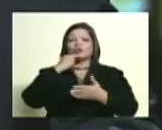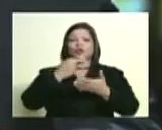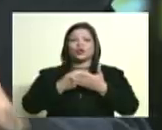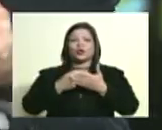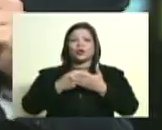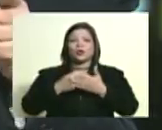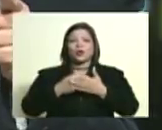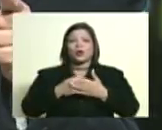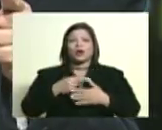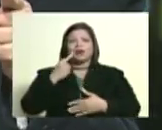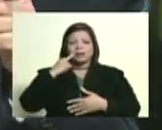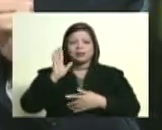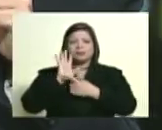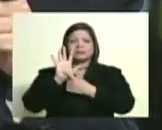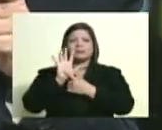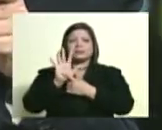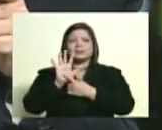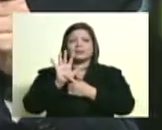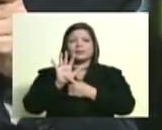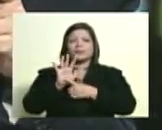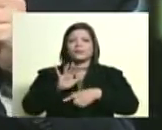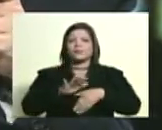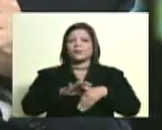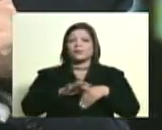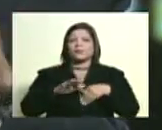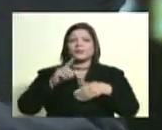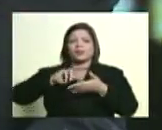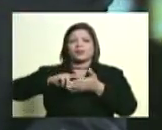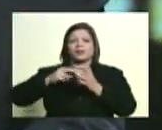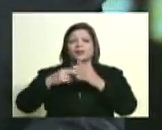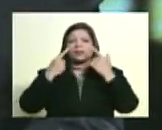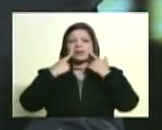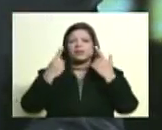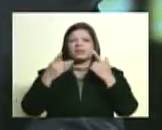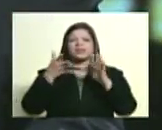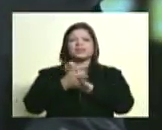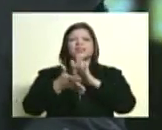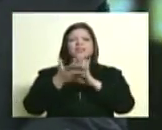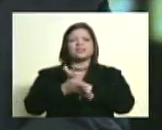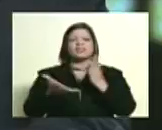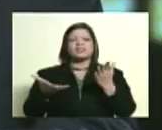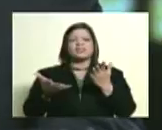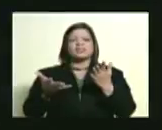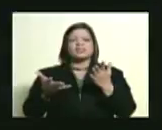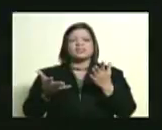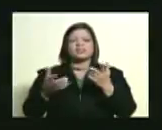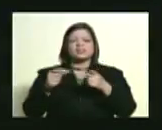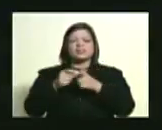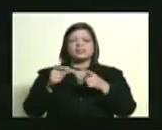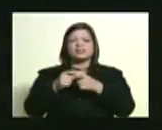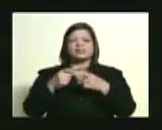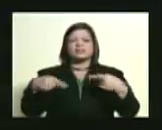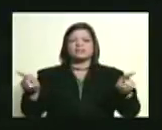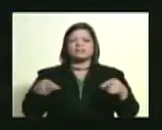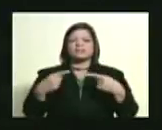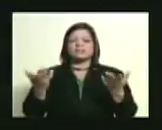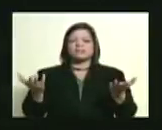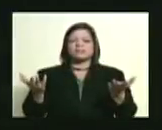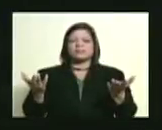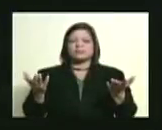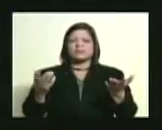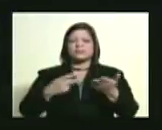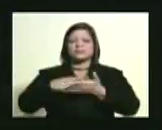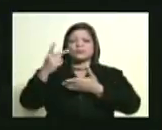en Paraguaná, tenemos señal en vivo, ¿no? Siete años. Los compañeros de Vive TV, cuéntanos, ¿qué es el Guatuyuseí? Bueno, Guatuyuseí es una